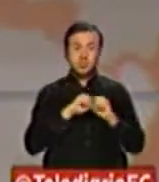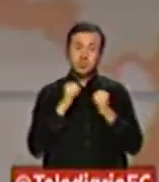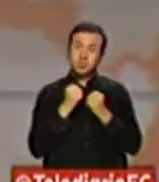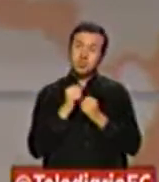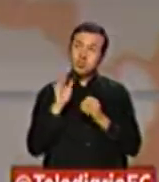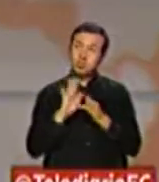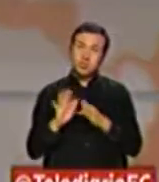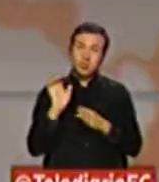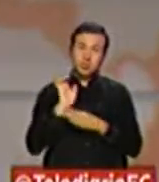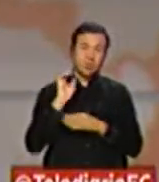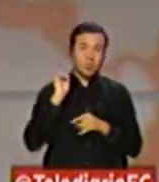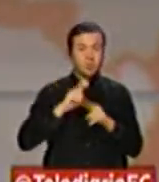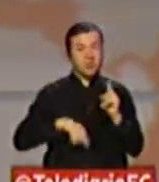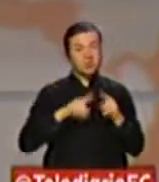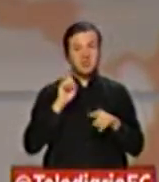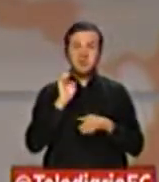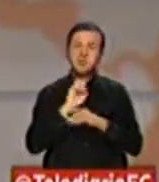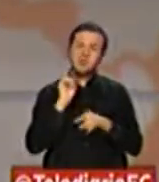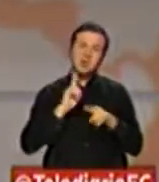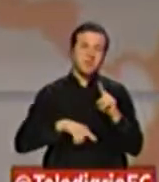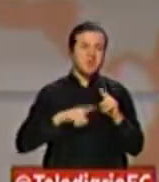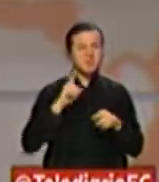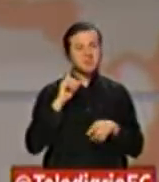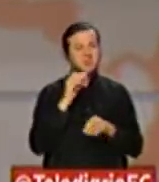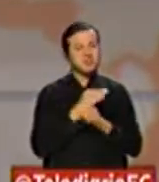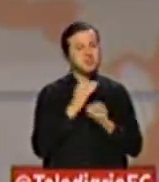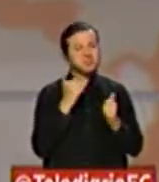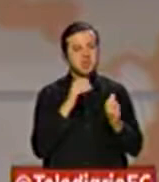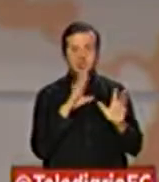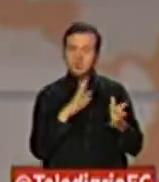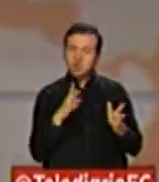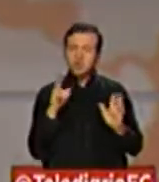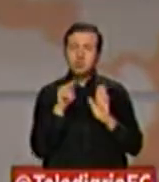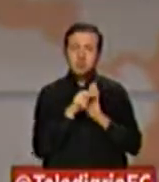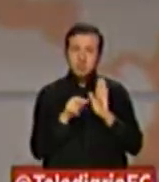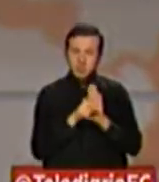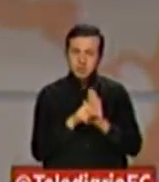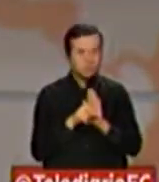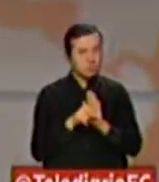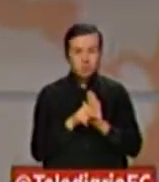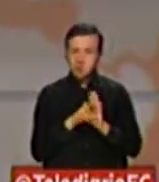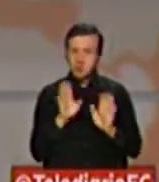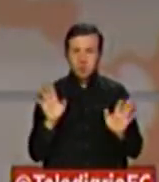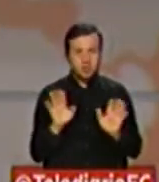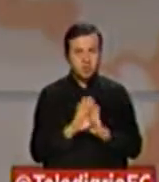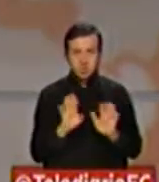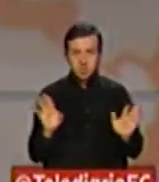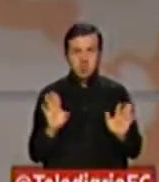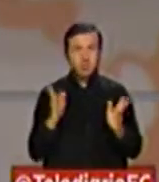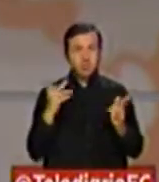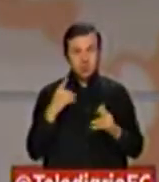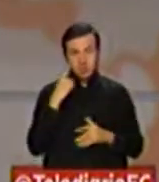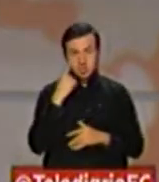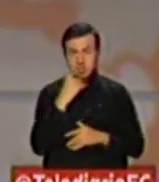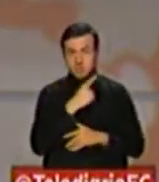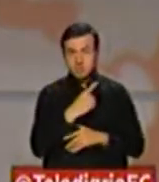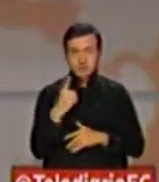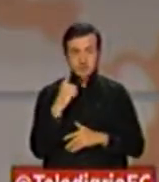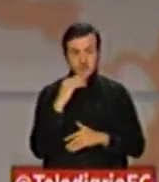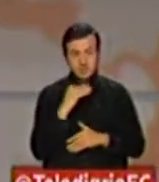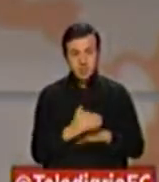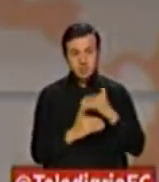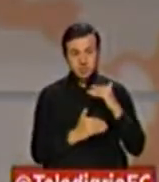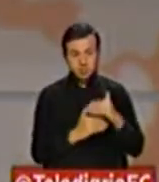ecuatoriana simplemente no podemos hacer las cosas, que las cosas no funcionan, tenemos que normalizar esto. No es así. Si nosotros vemos el